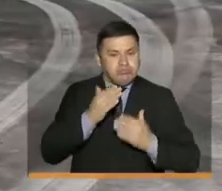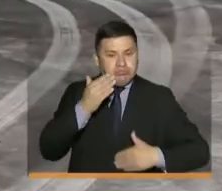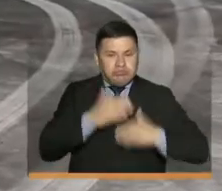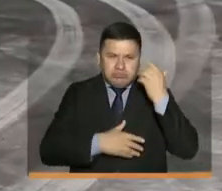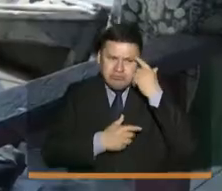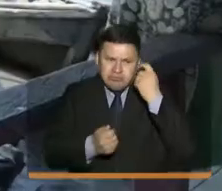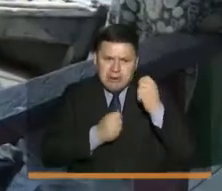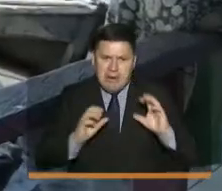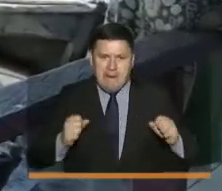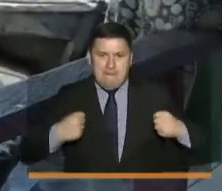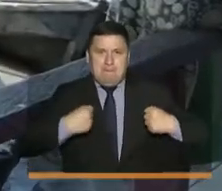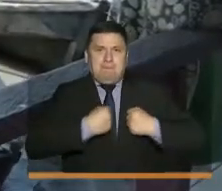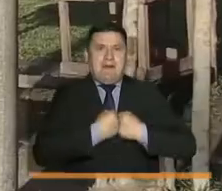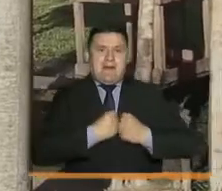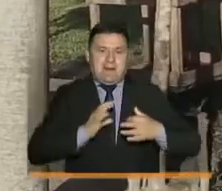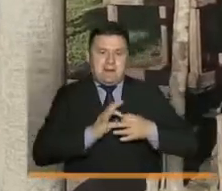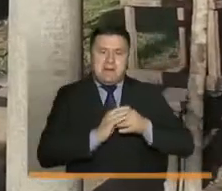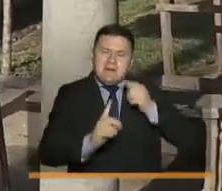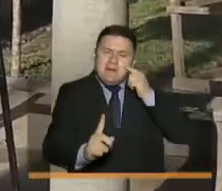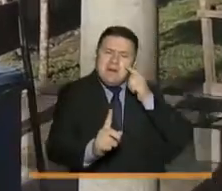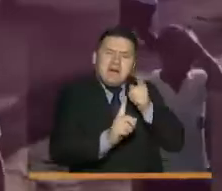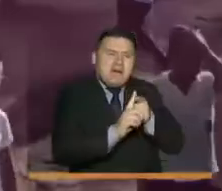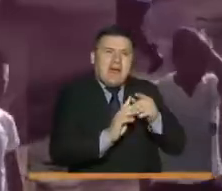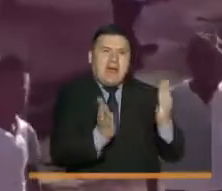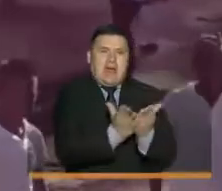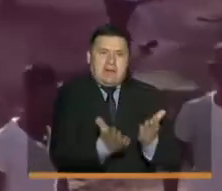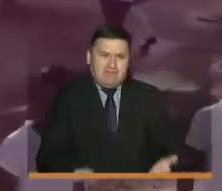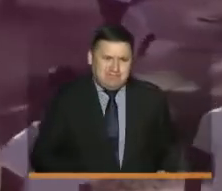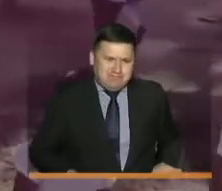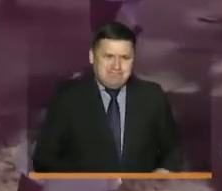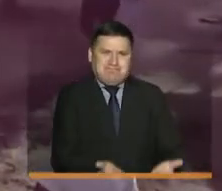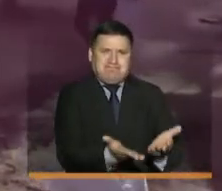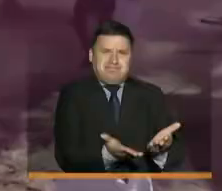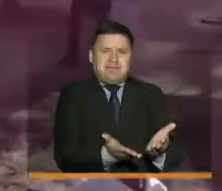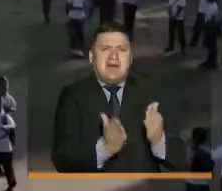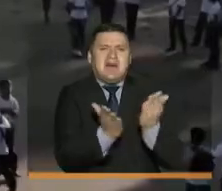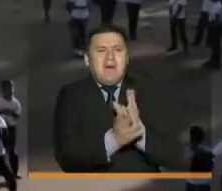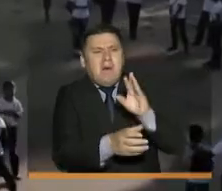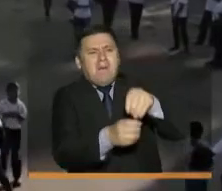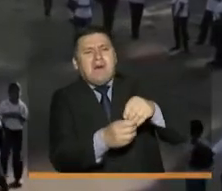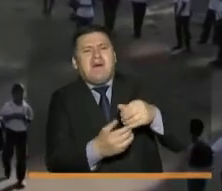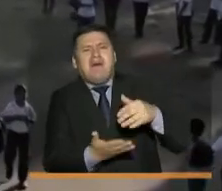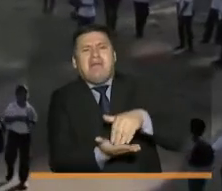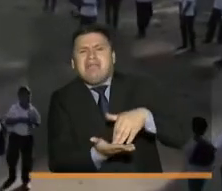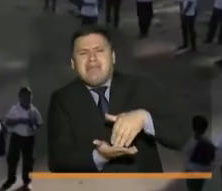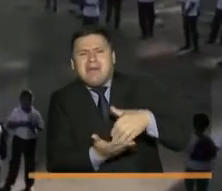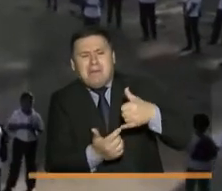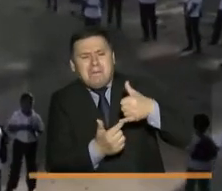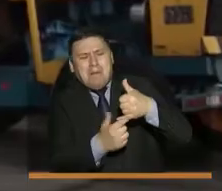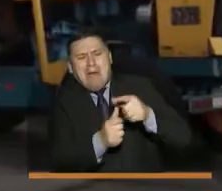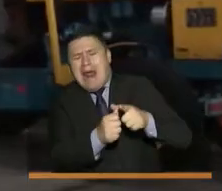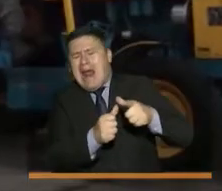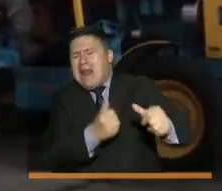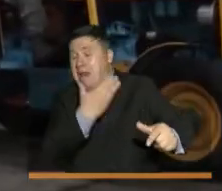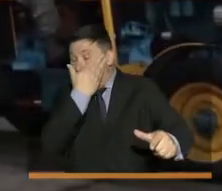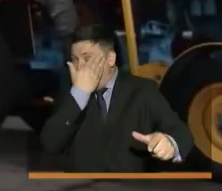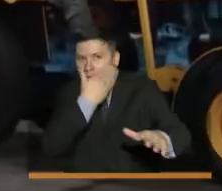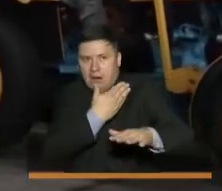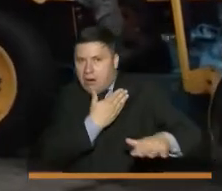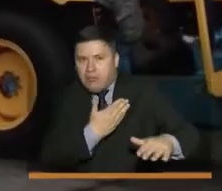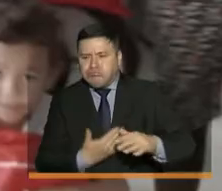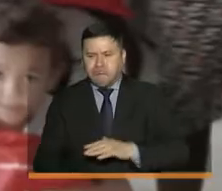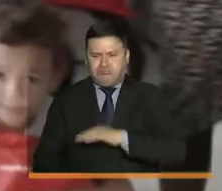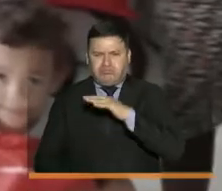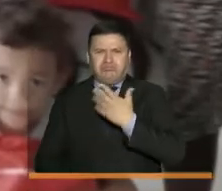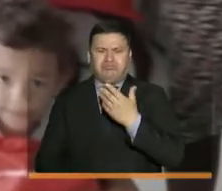la estrategia Equipo por la Educación, para llegar a las sedes educativas más vulnerables de las regiones, con material educativo